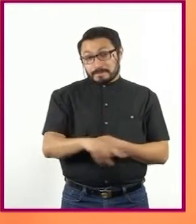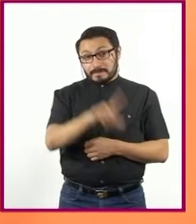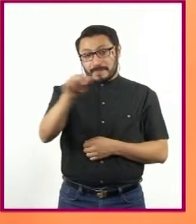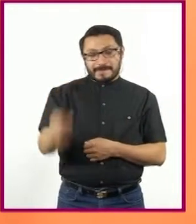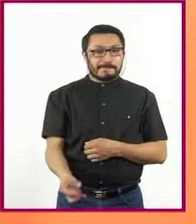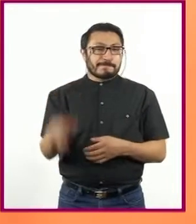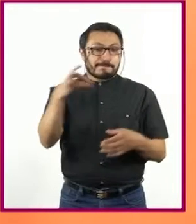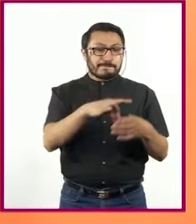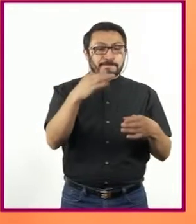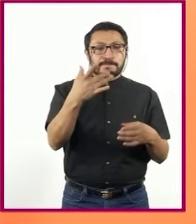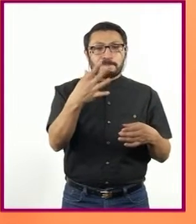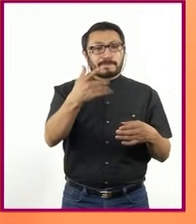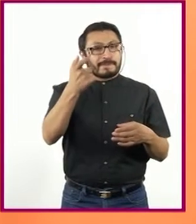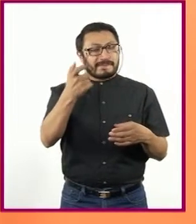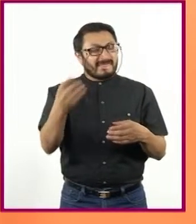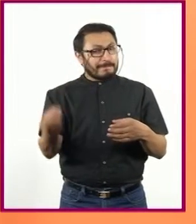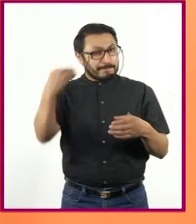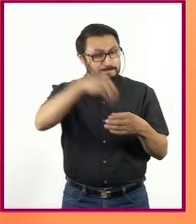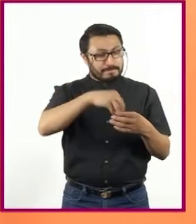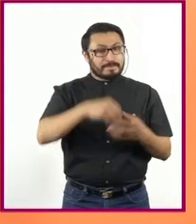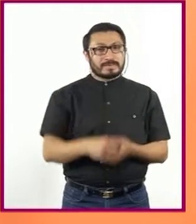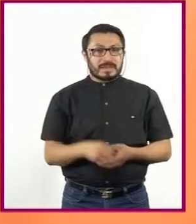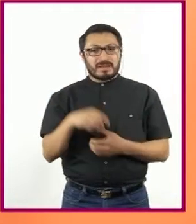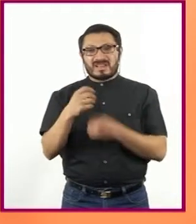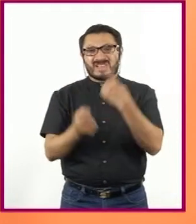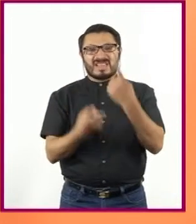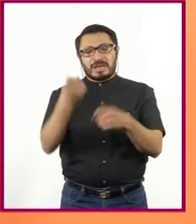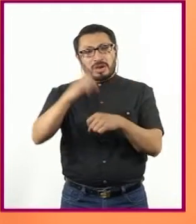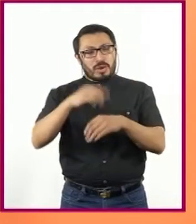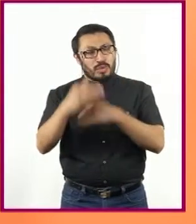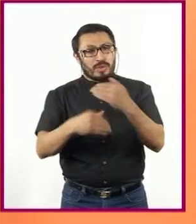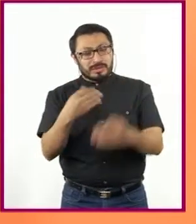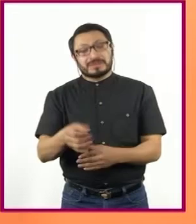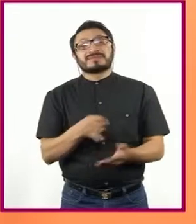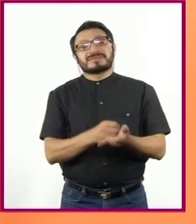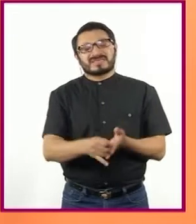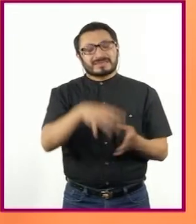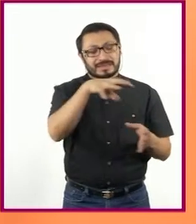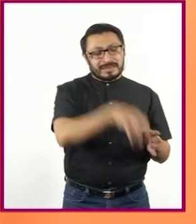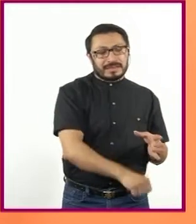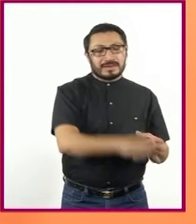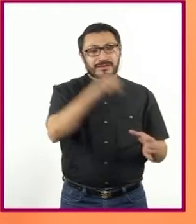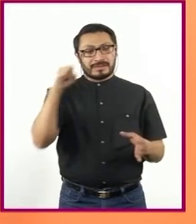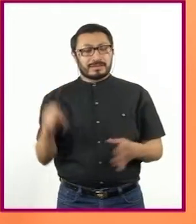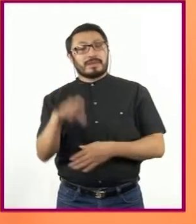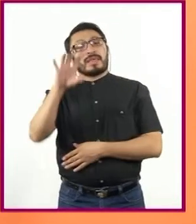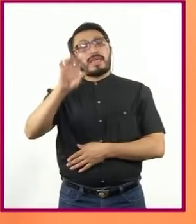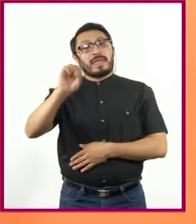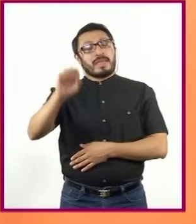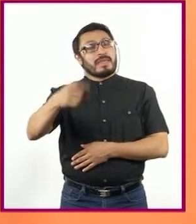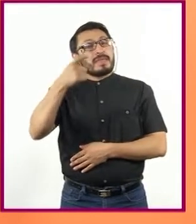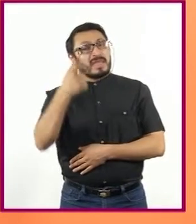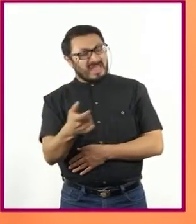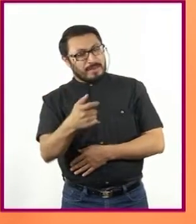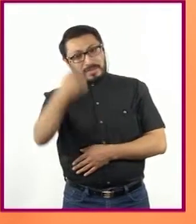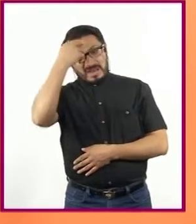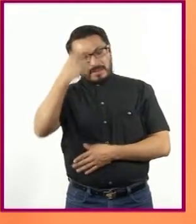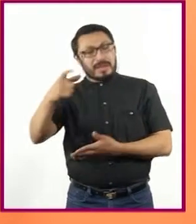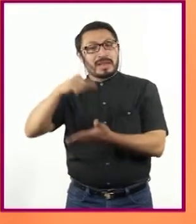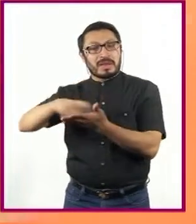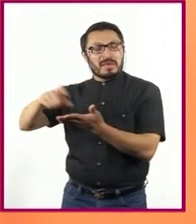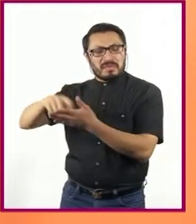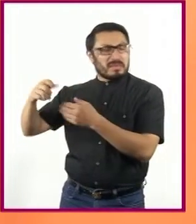ahorró 50 pesos más. Al paso de unos días, decidió sacar 60 pesos de la alcancía para hacer una